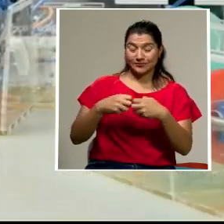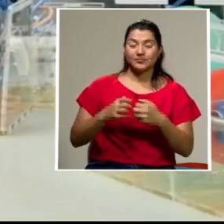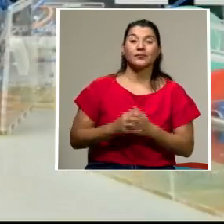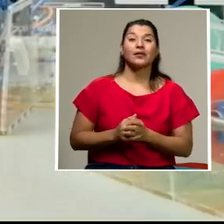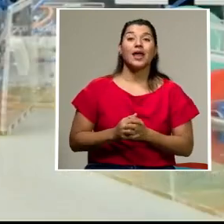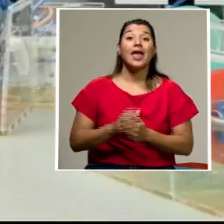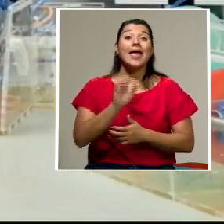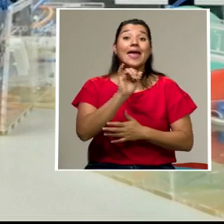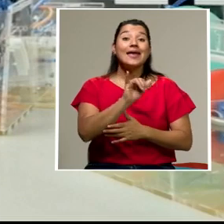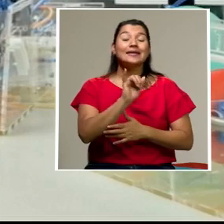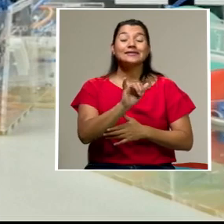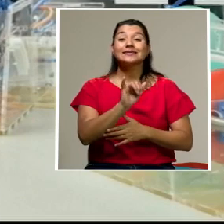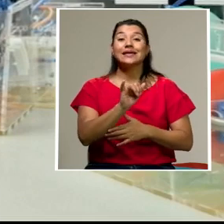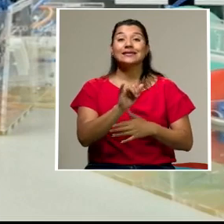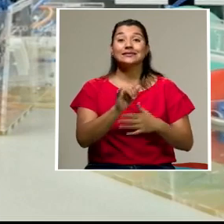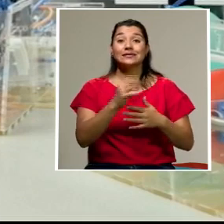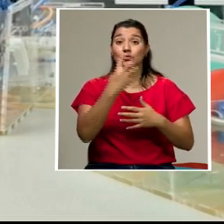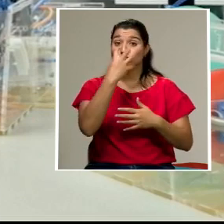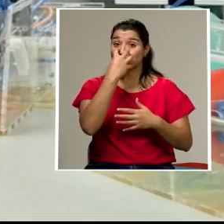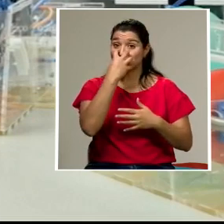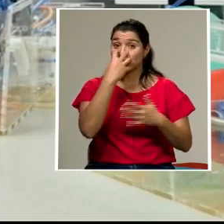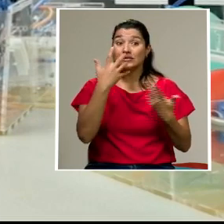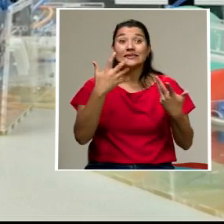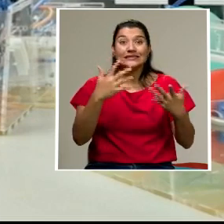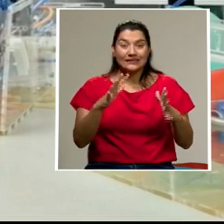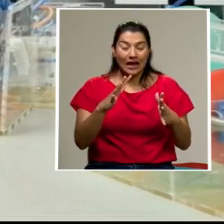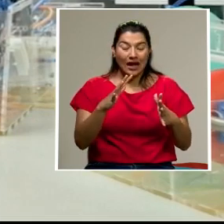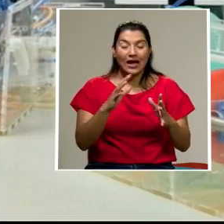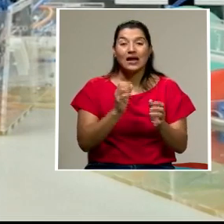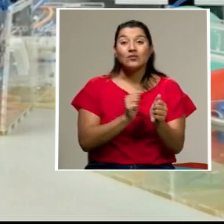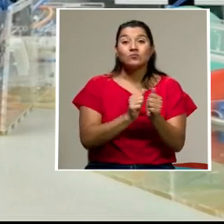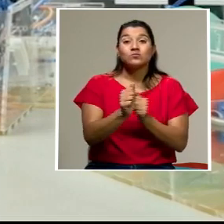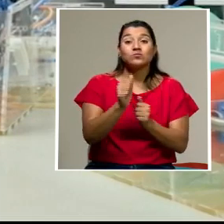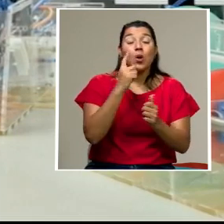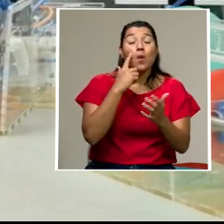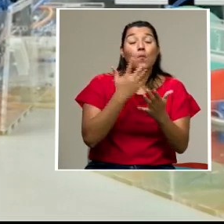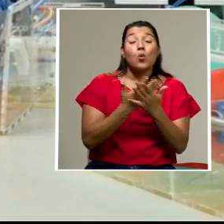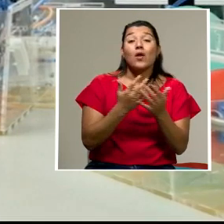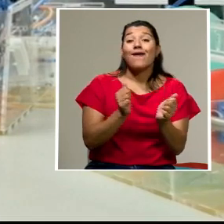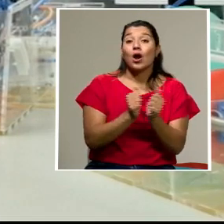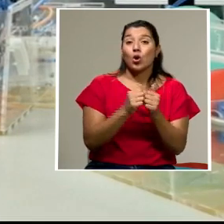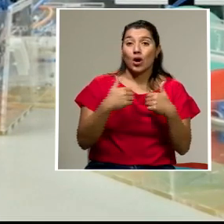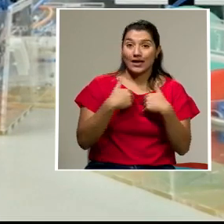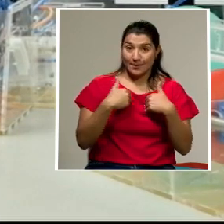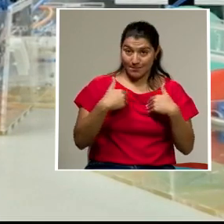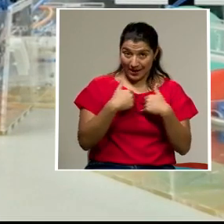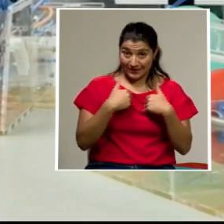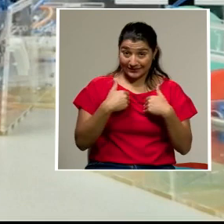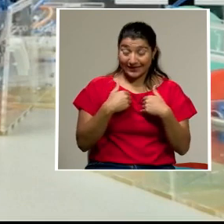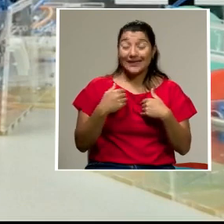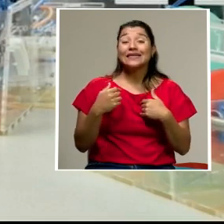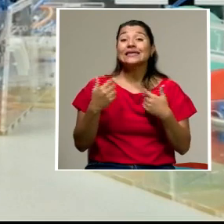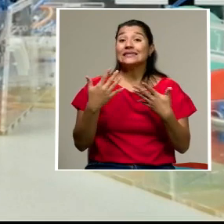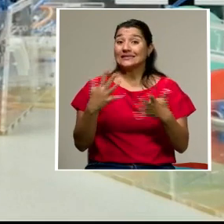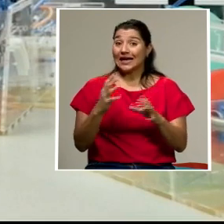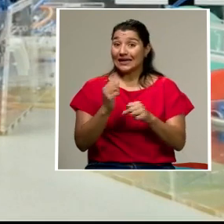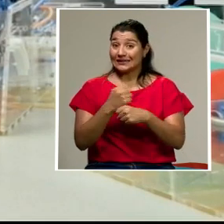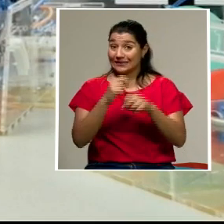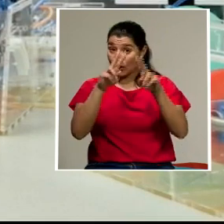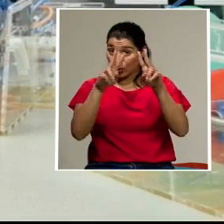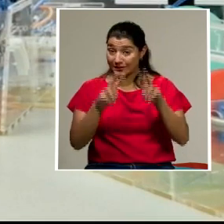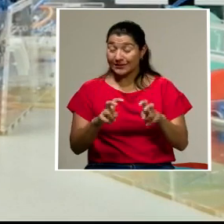ya aprobaron las pruebas en animales, en conjunto con la Universidad Nacional. Recordemos que este tipo de equipos tiene que aprobar 3